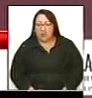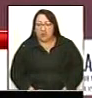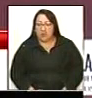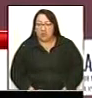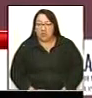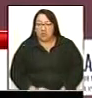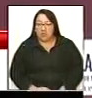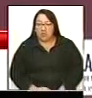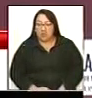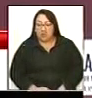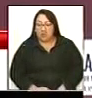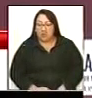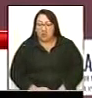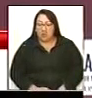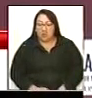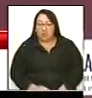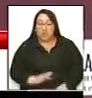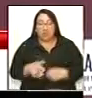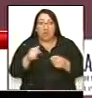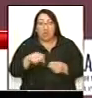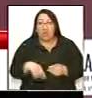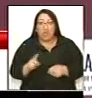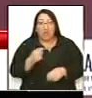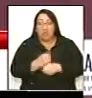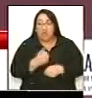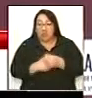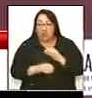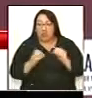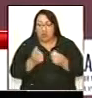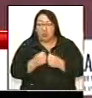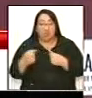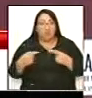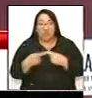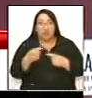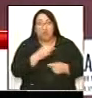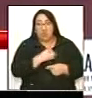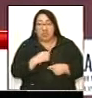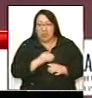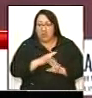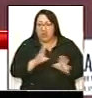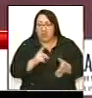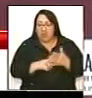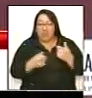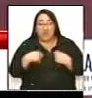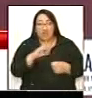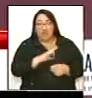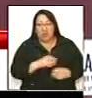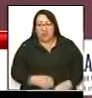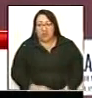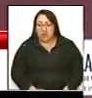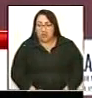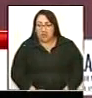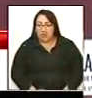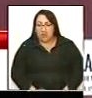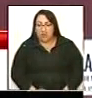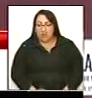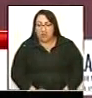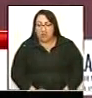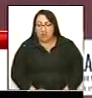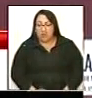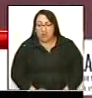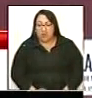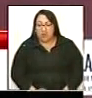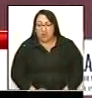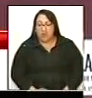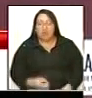Lo que tenemos que ver, todo lo que vamos acá, no es en función del Congreso o el pleito con el Ejecutivo o los pleitos que tiene la Fiscalía, sino ver justicia que funcione